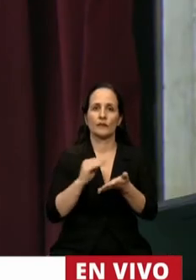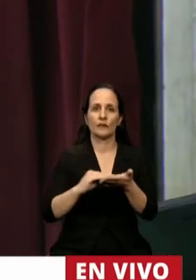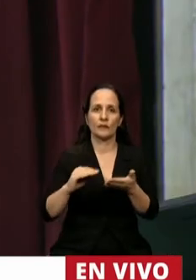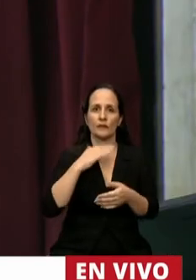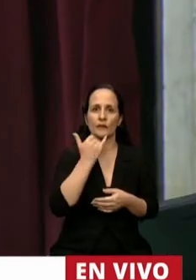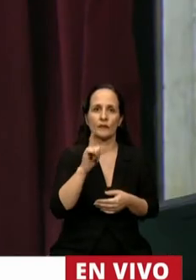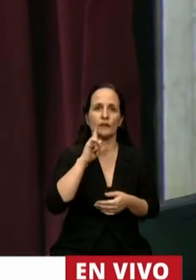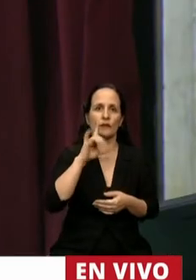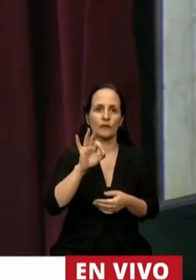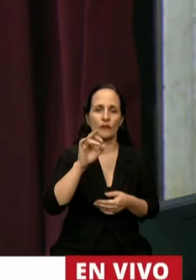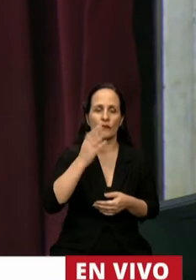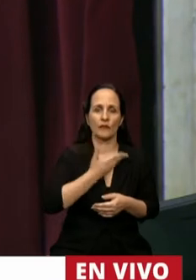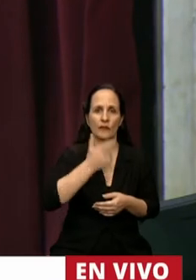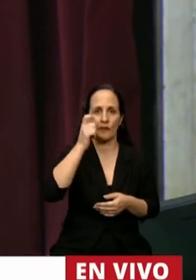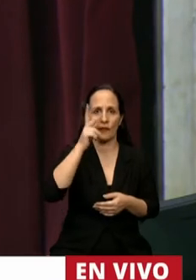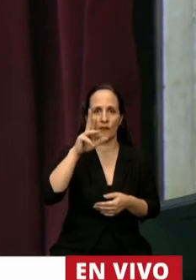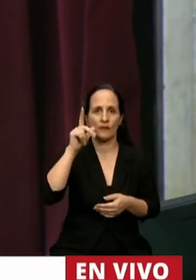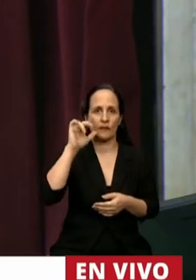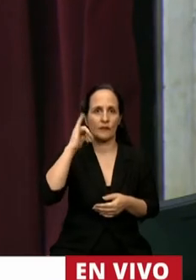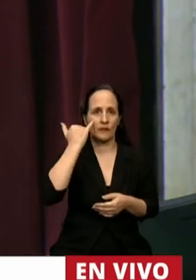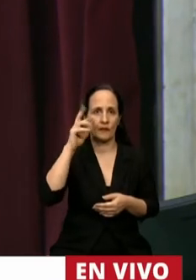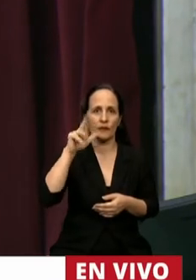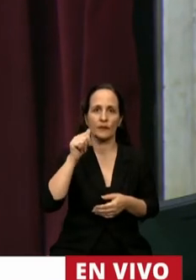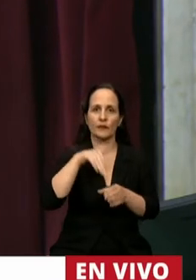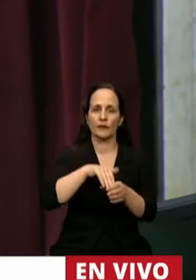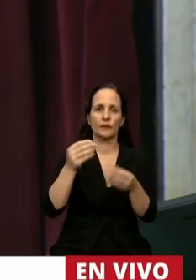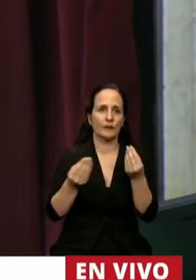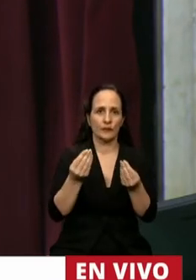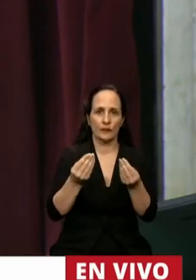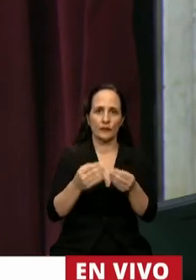Diputado Julio Ferreira, para indicar el sentido de su voto.